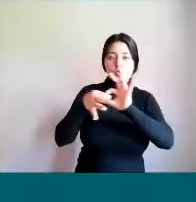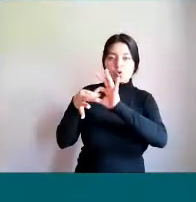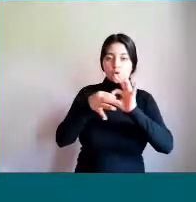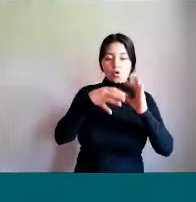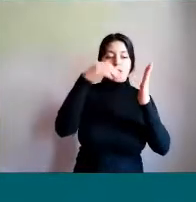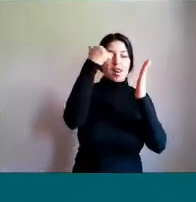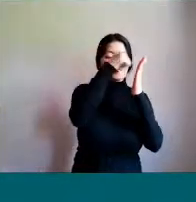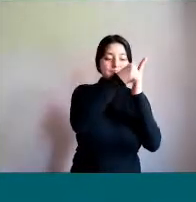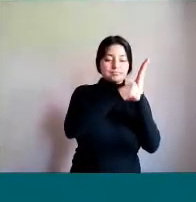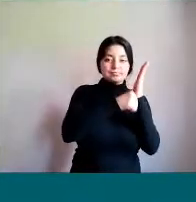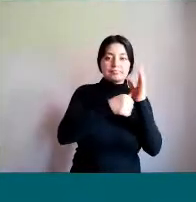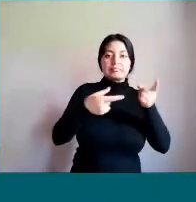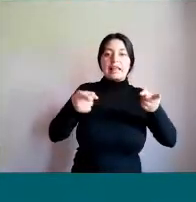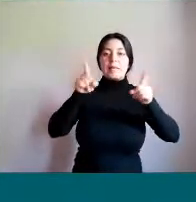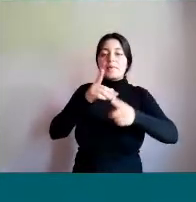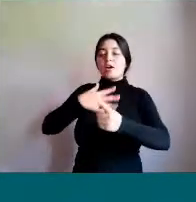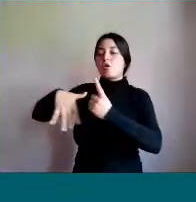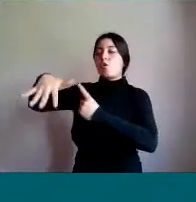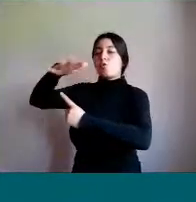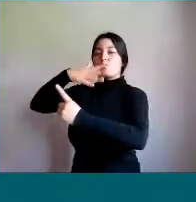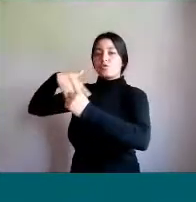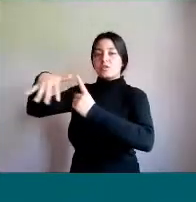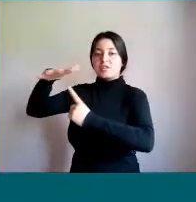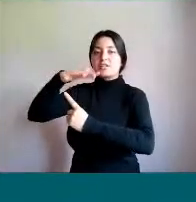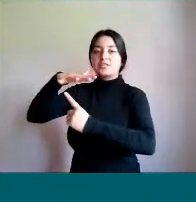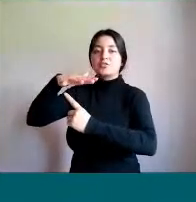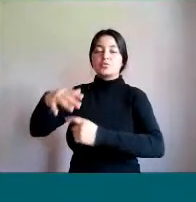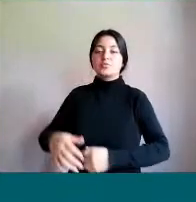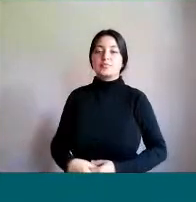actividades, de ejercicios que suman actividades, que suman tareas.